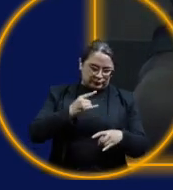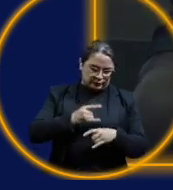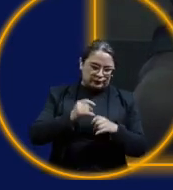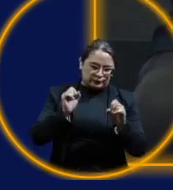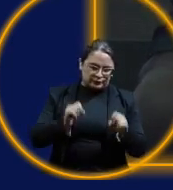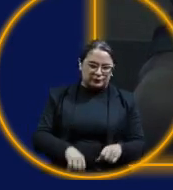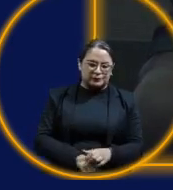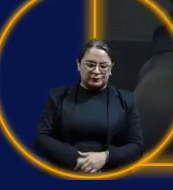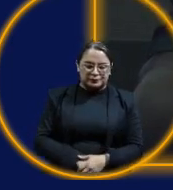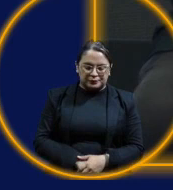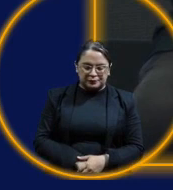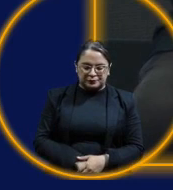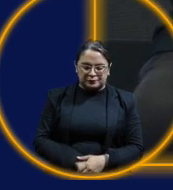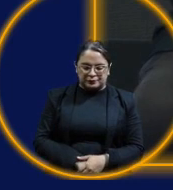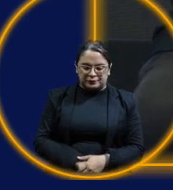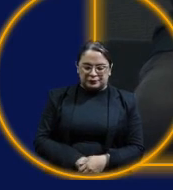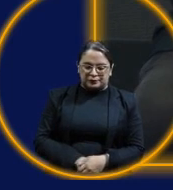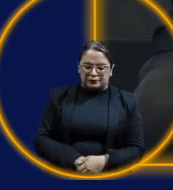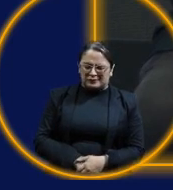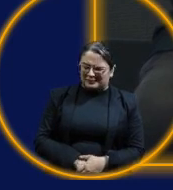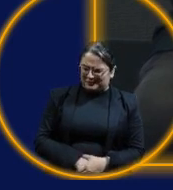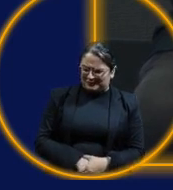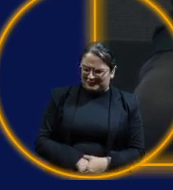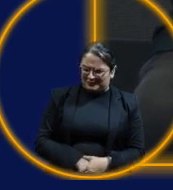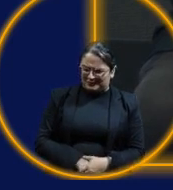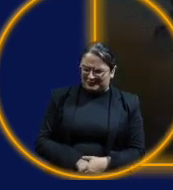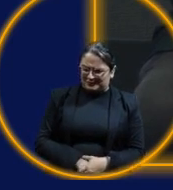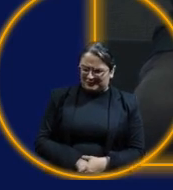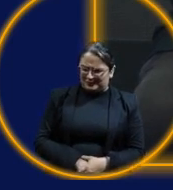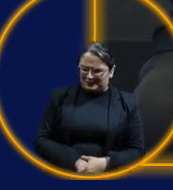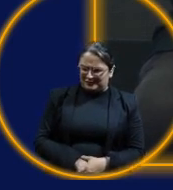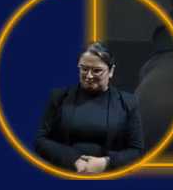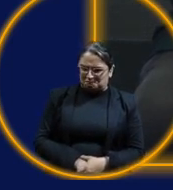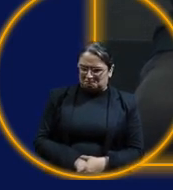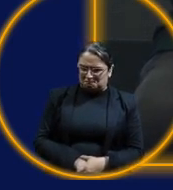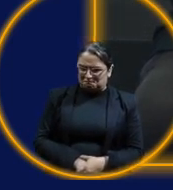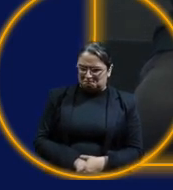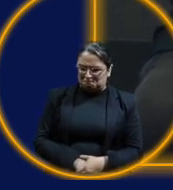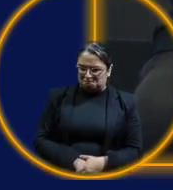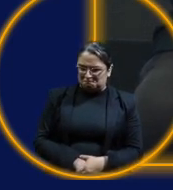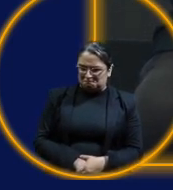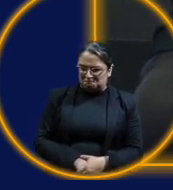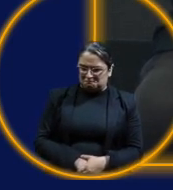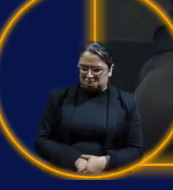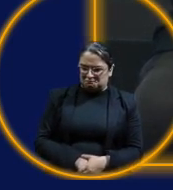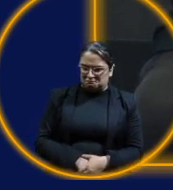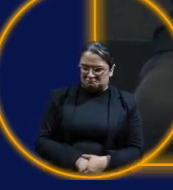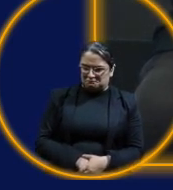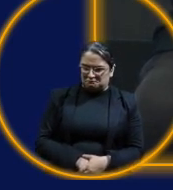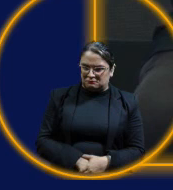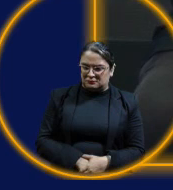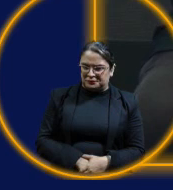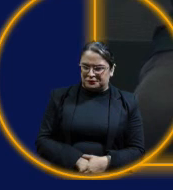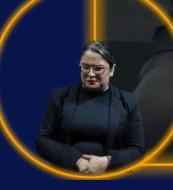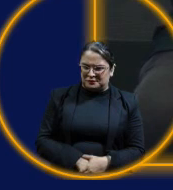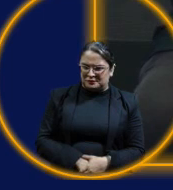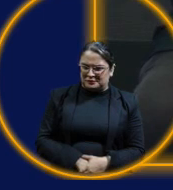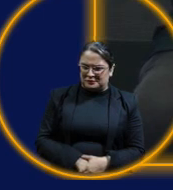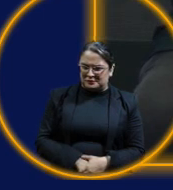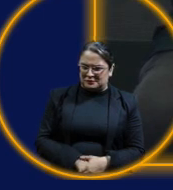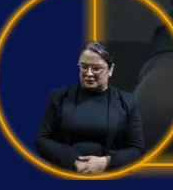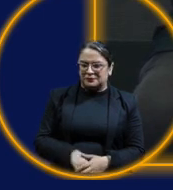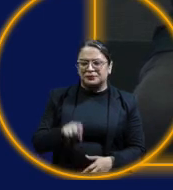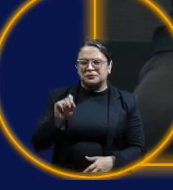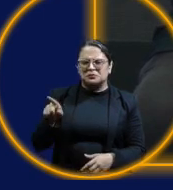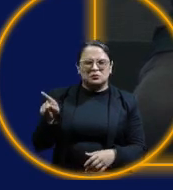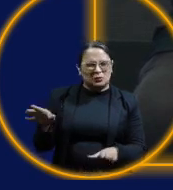que son su audiencia ahora tú Alguna vez has Obando que fandom estos días y las bandas que inspiran a Fashion vandom es como